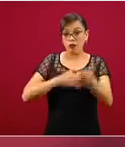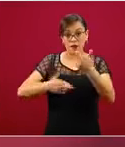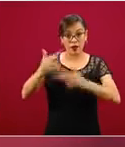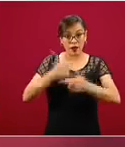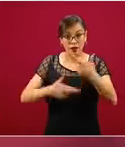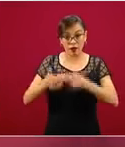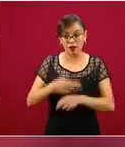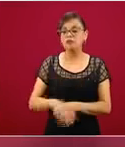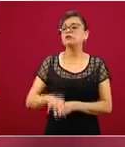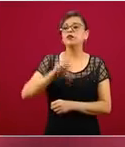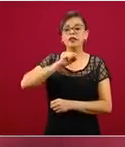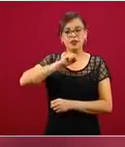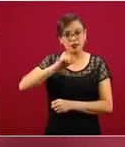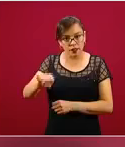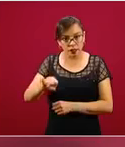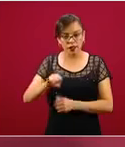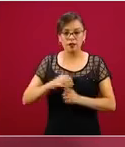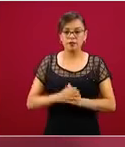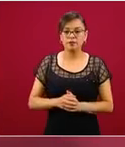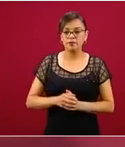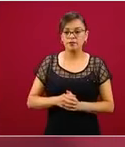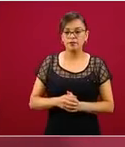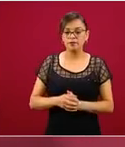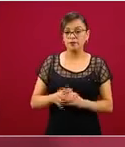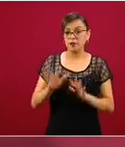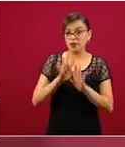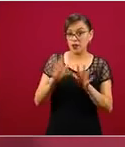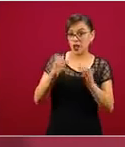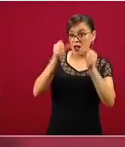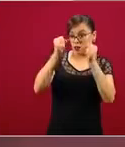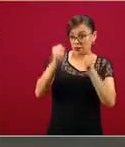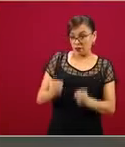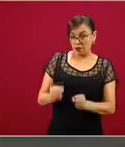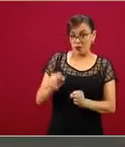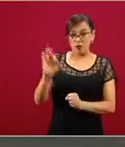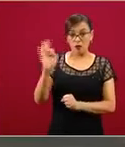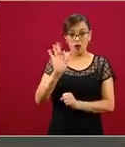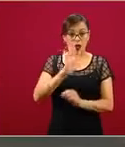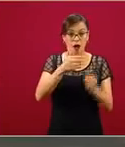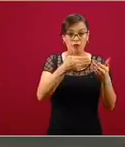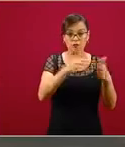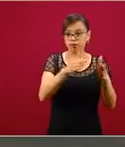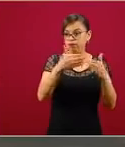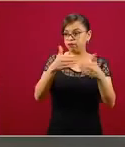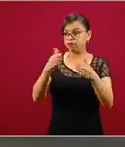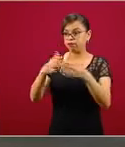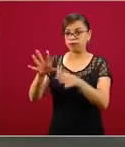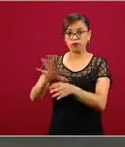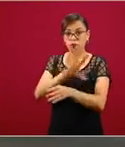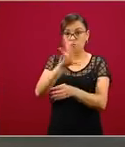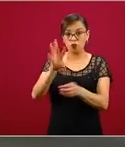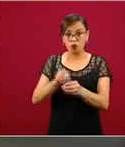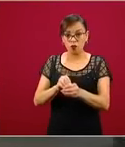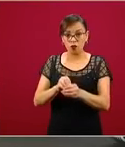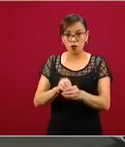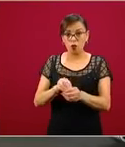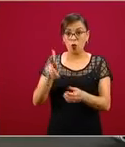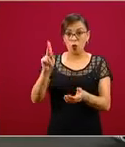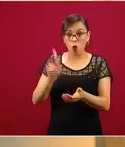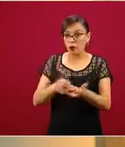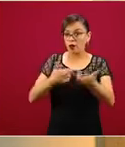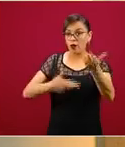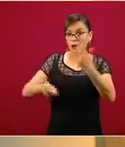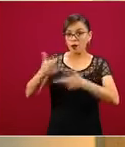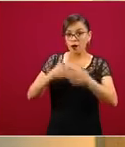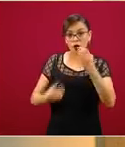¿Hay garantía de que si abrimos las actividades públicas ya no va a reemerger, ya no va a haber nuevos